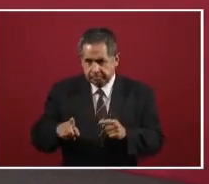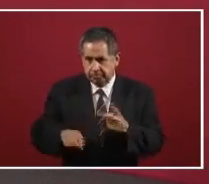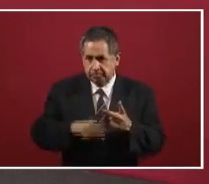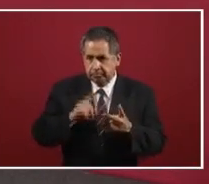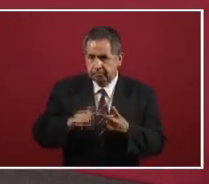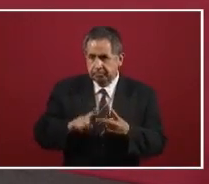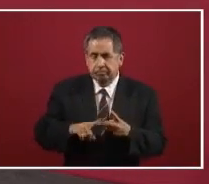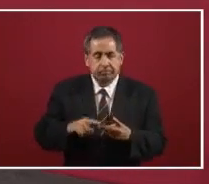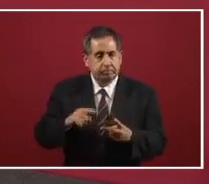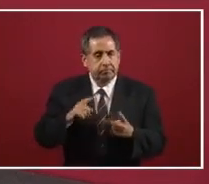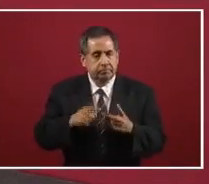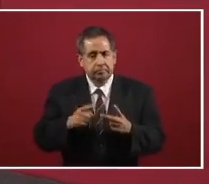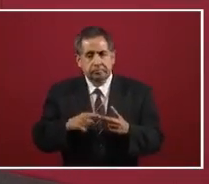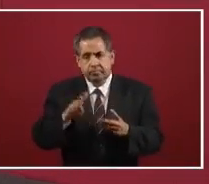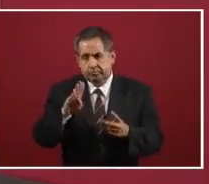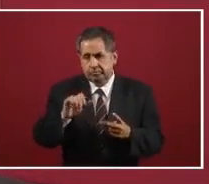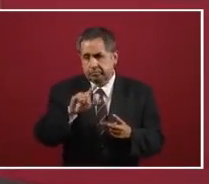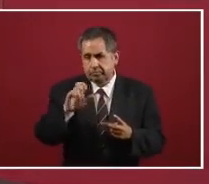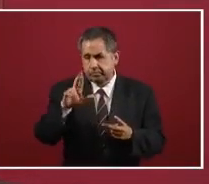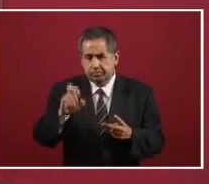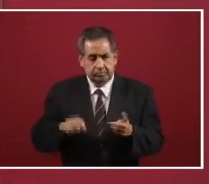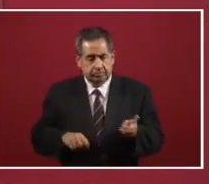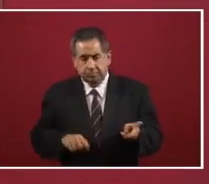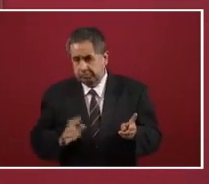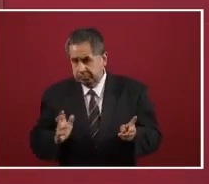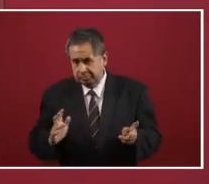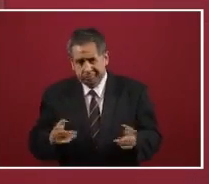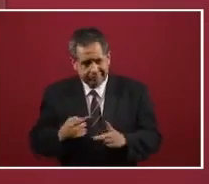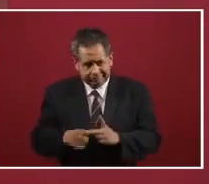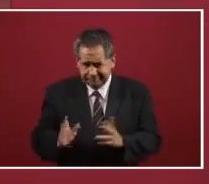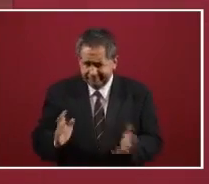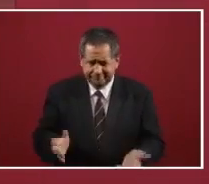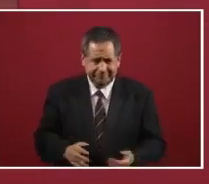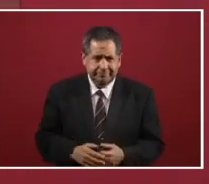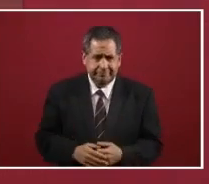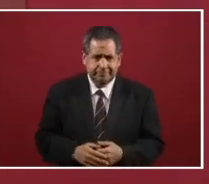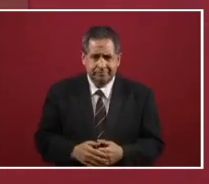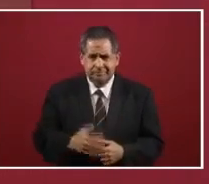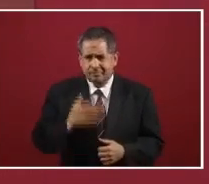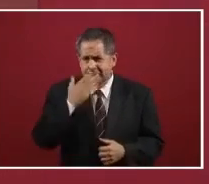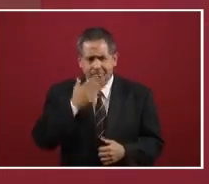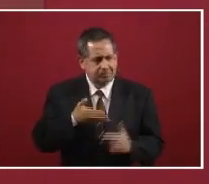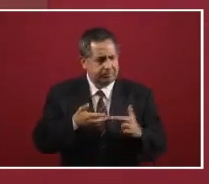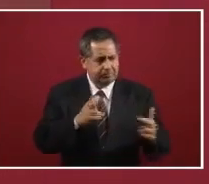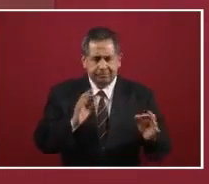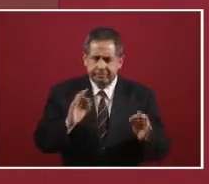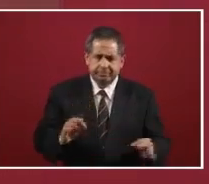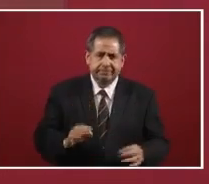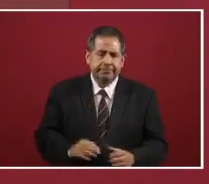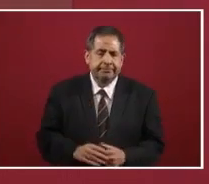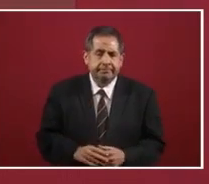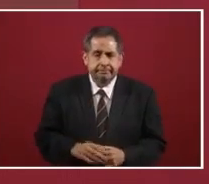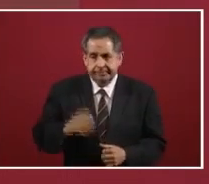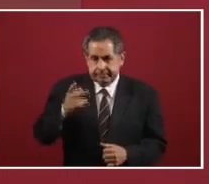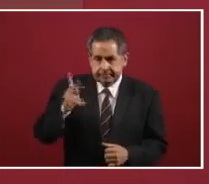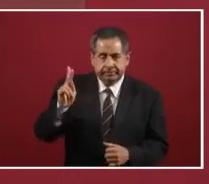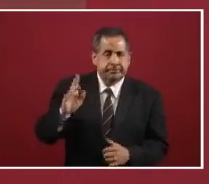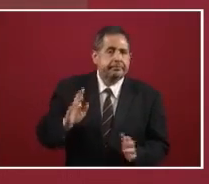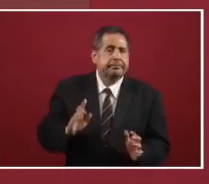es la de Balleres. O sea, es muy buena la relación, pero